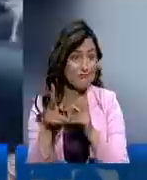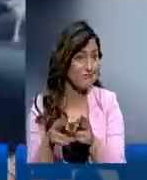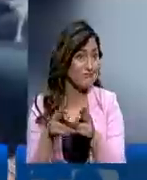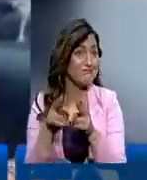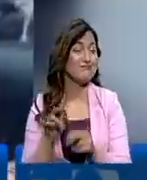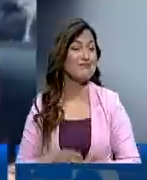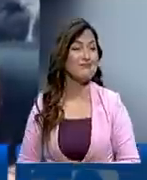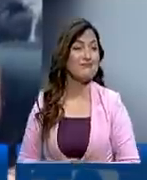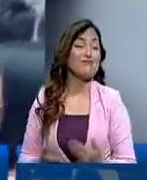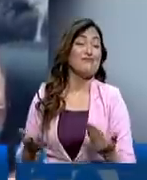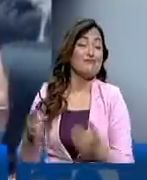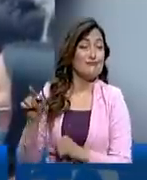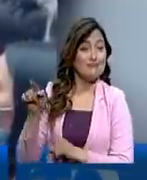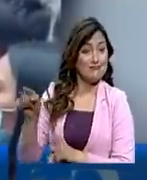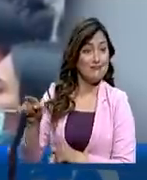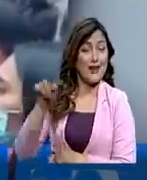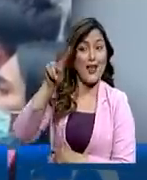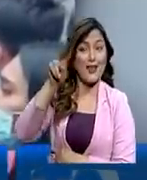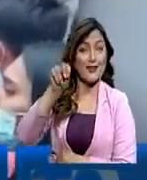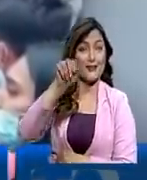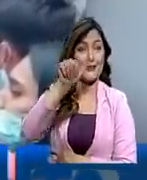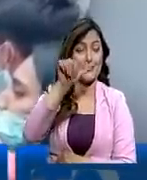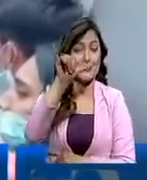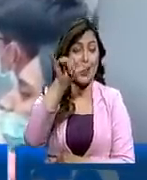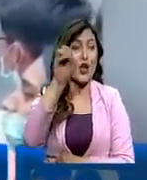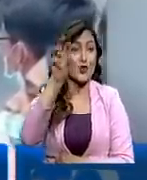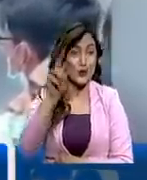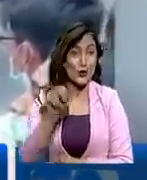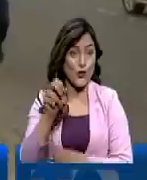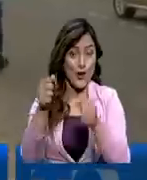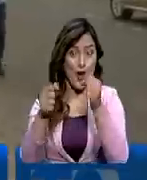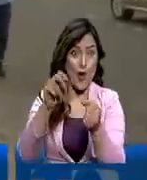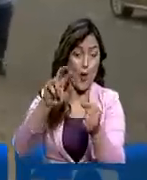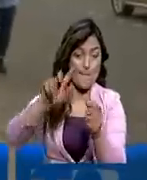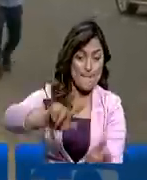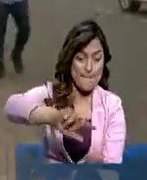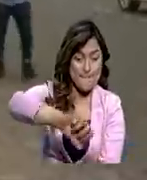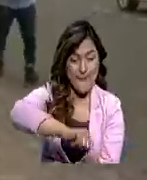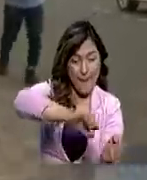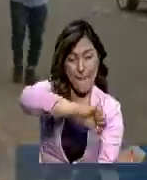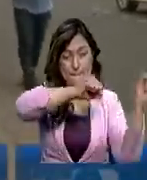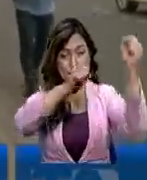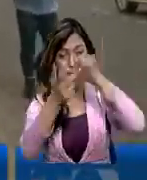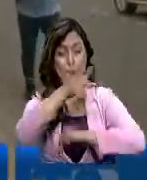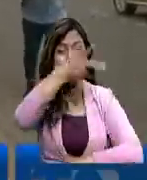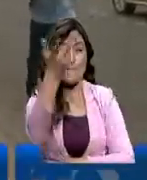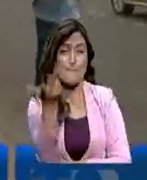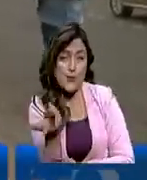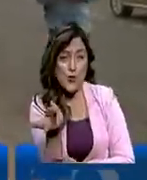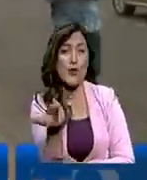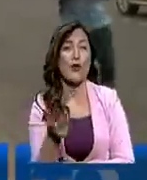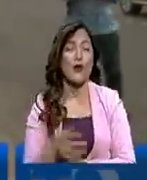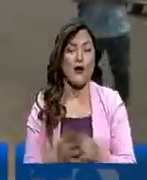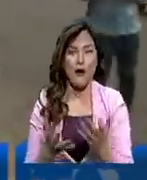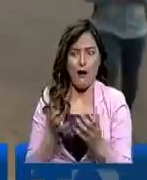linchamiento. Uno de estos fue en Nayón. Le viraron el carro y quisieron quemarle. Como justamente les han cogido, casi les linchan, les